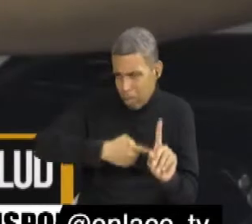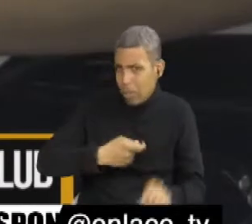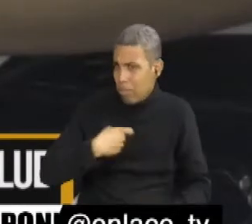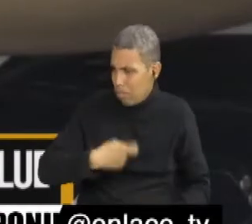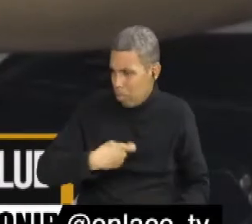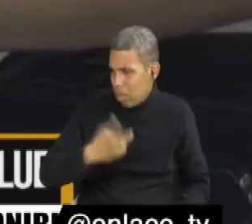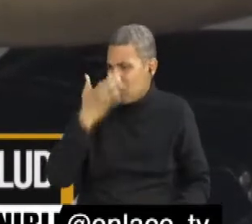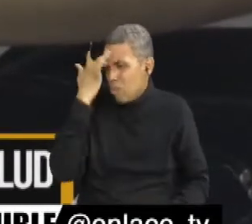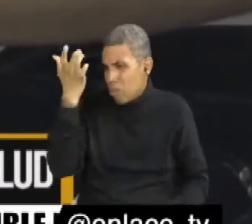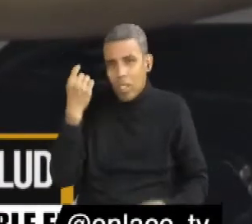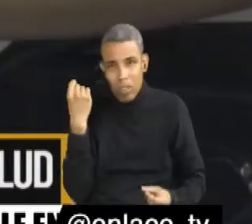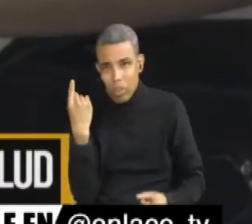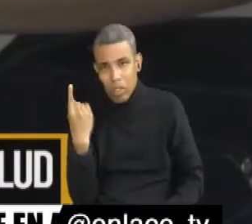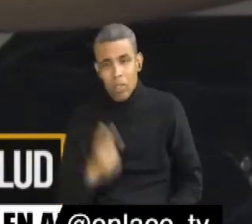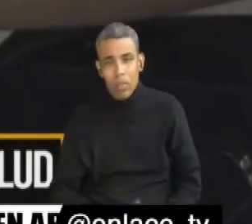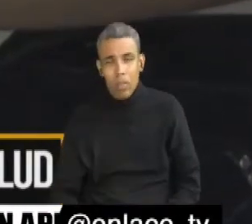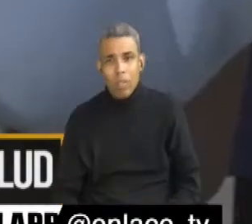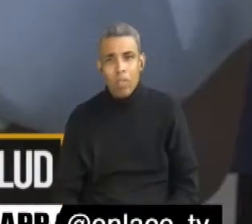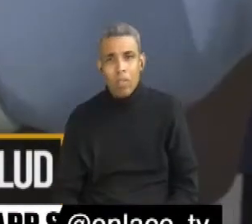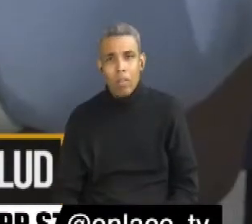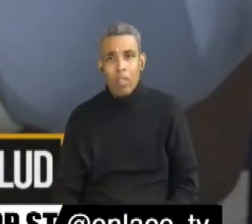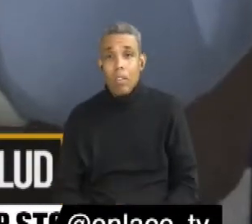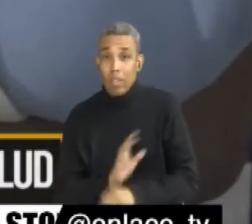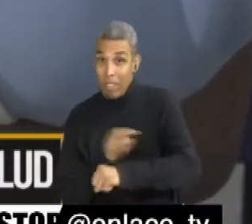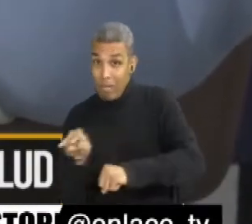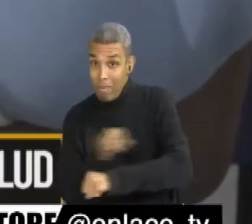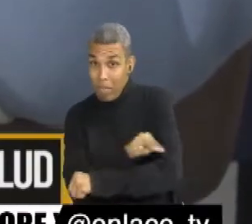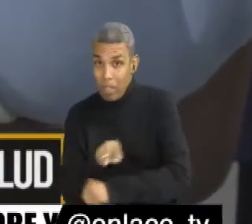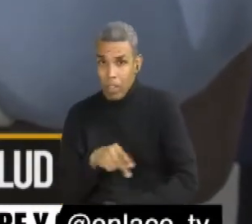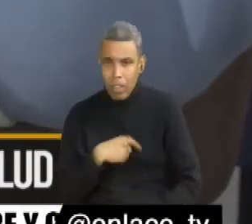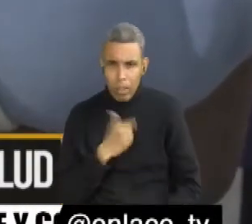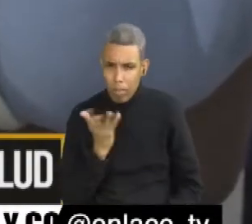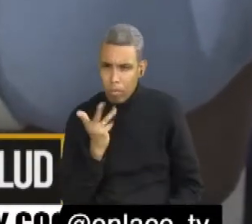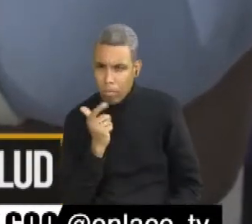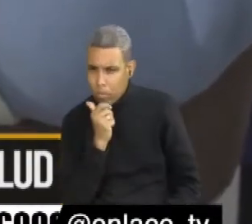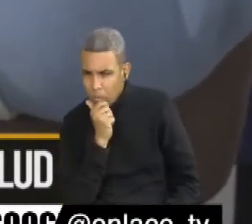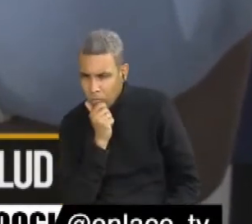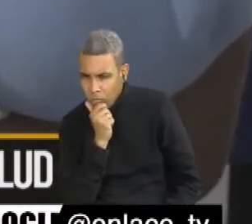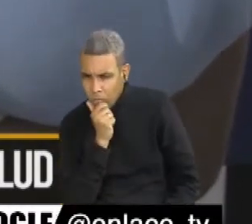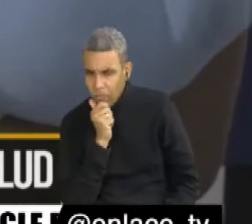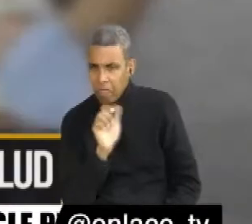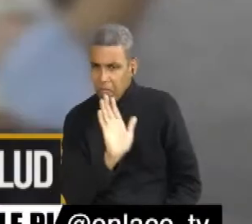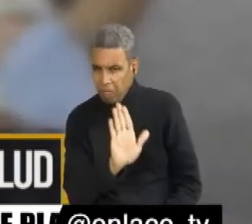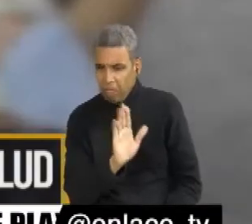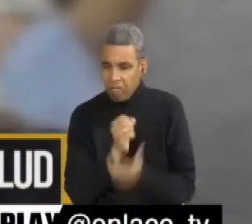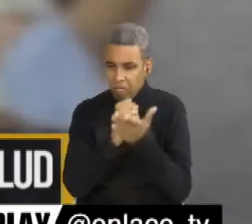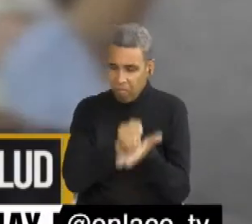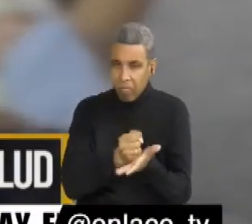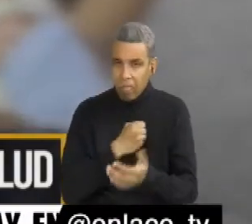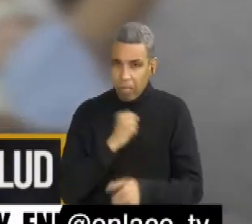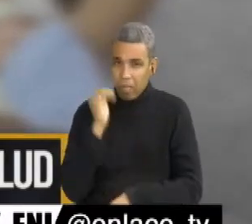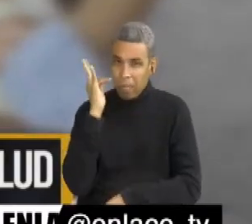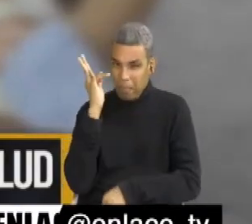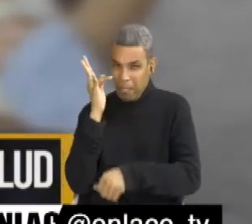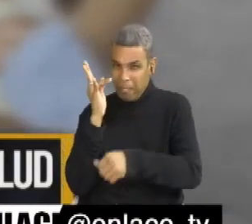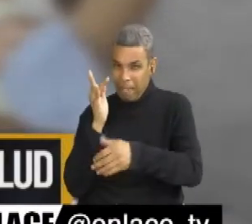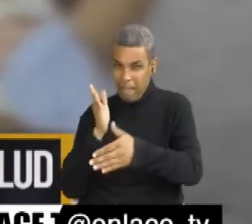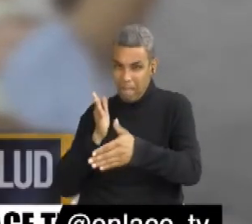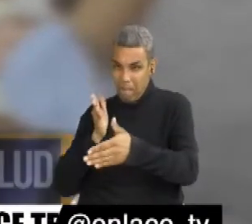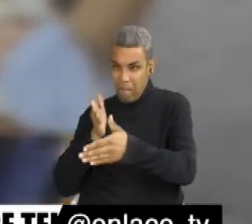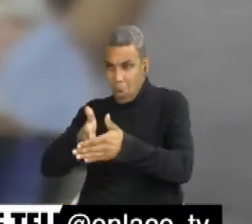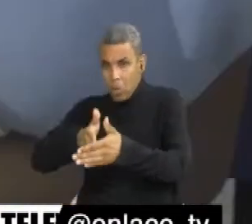Este Ministerio Público, al conocer este caso, de inmediato orientó a la ciudadana y velará por la efectividad en el desarrollo de la